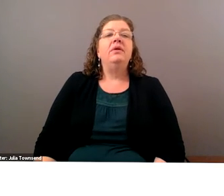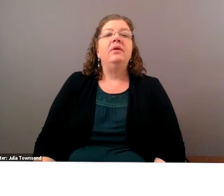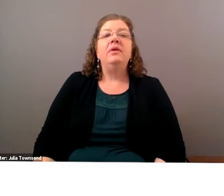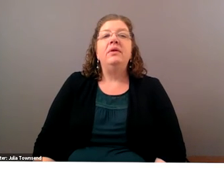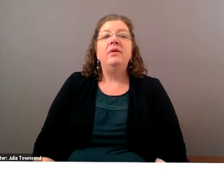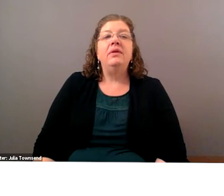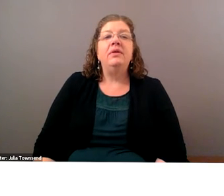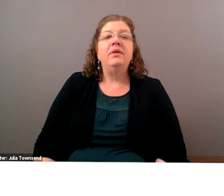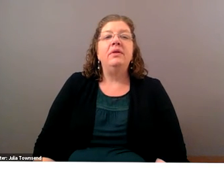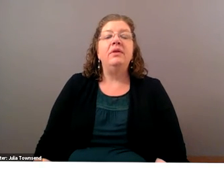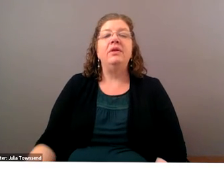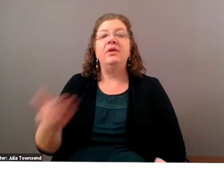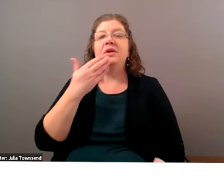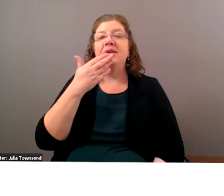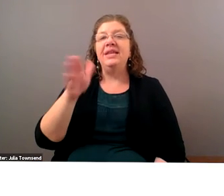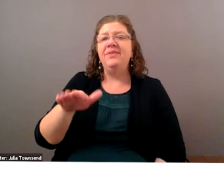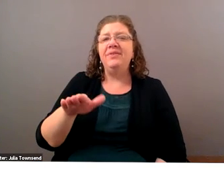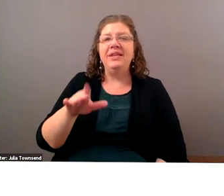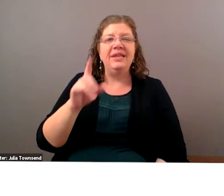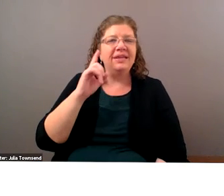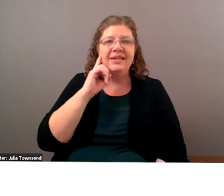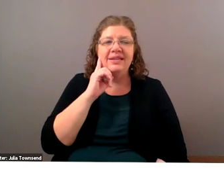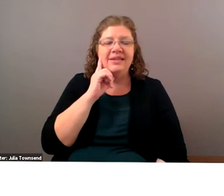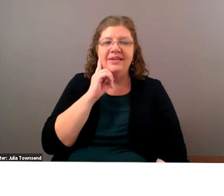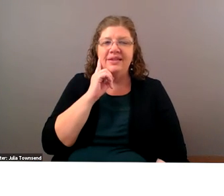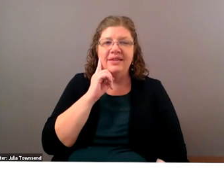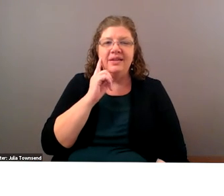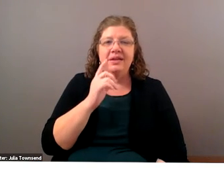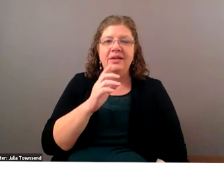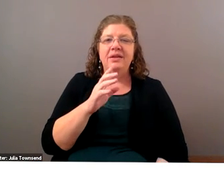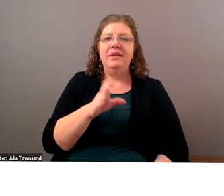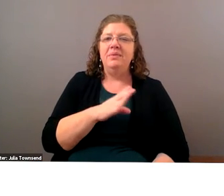Perdón, el intérprete no escucha a este orador.